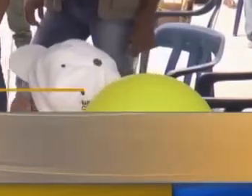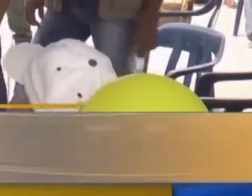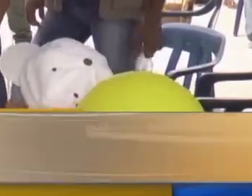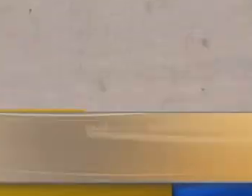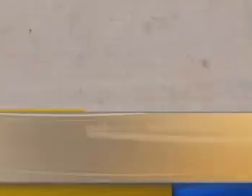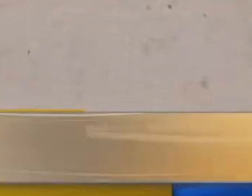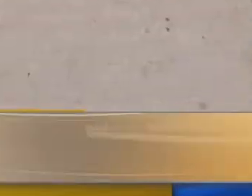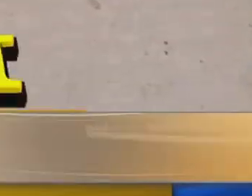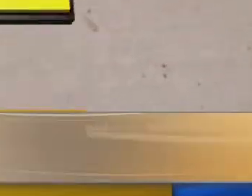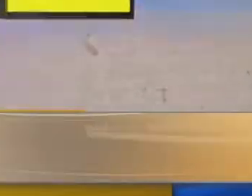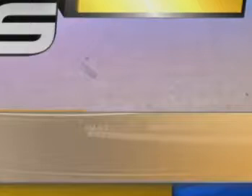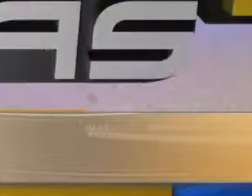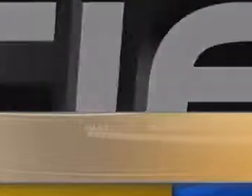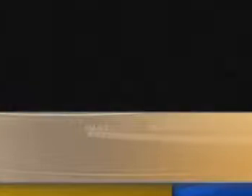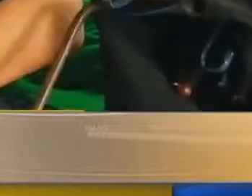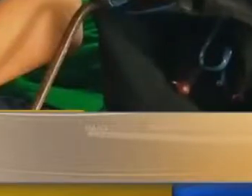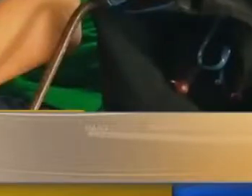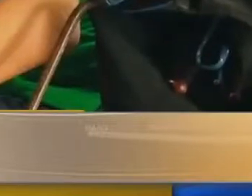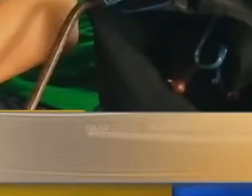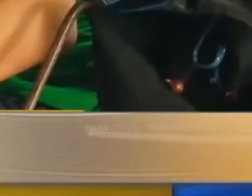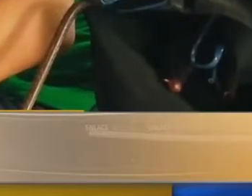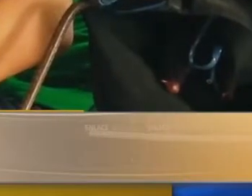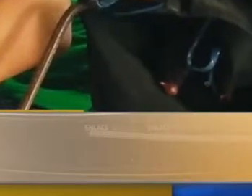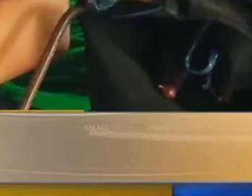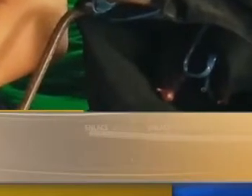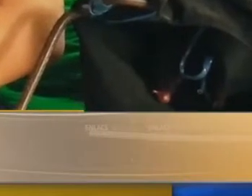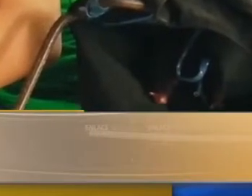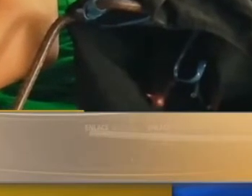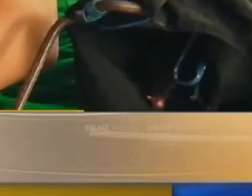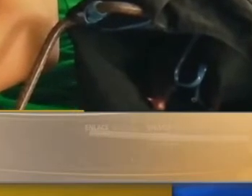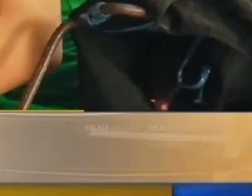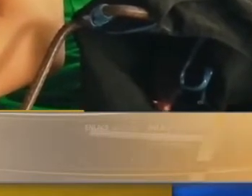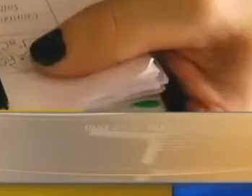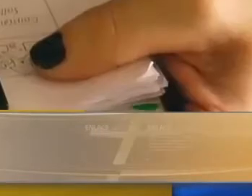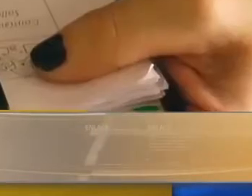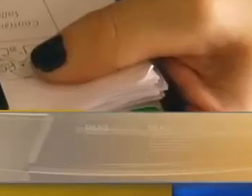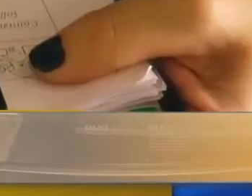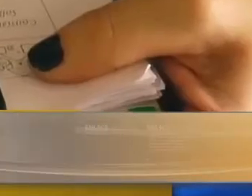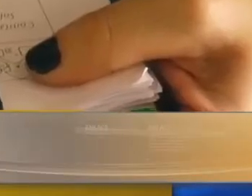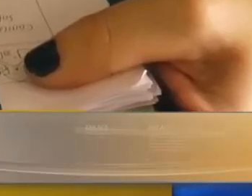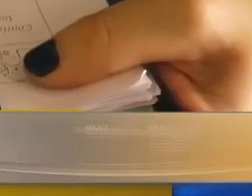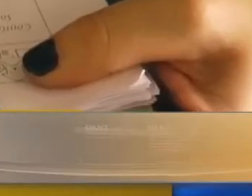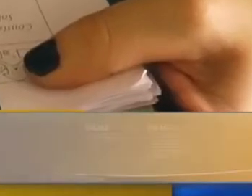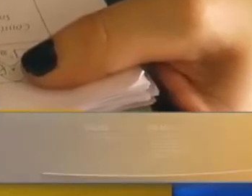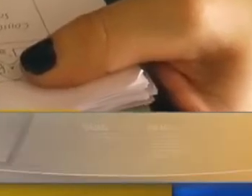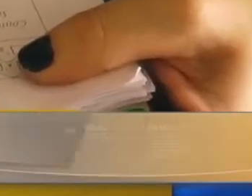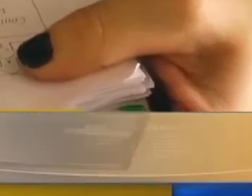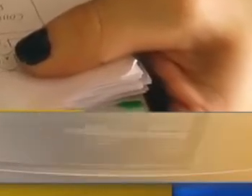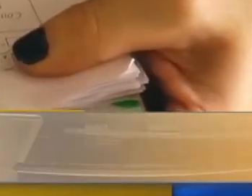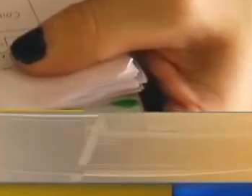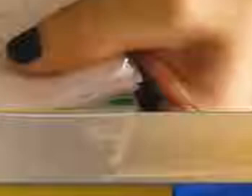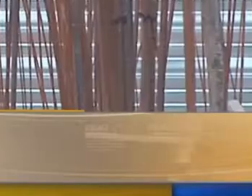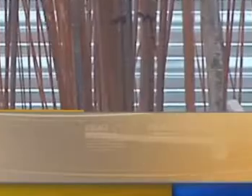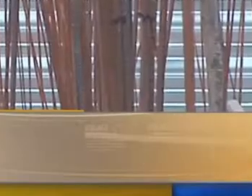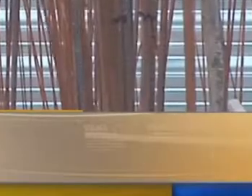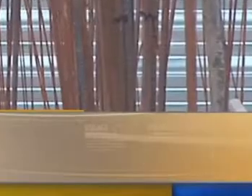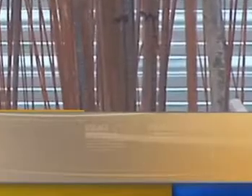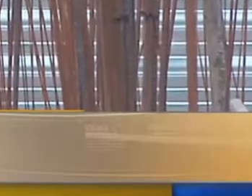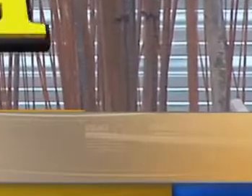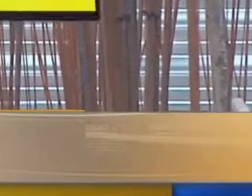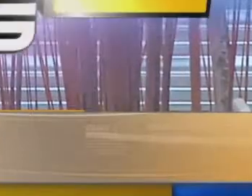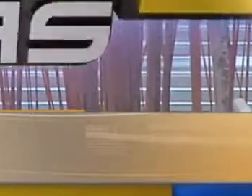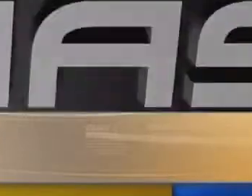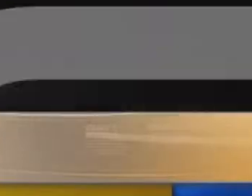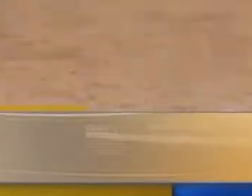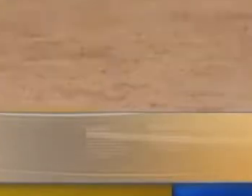diferentes barrios de Barranca Bermeja. EDUBA firmará convenio para 200 subsidios de vivienda con el Ministerio de Vivienda y la promotora Ciudad